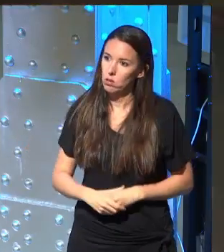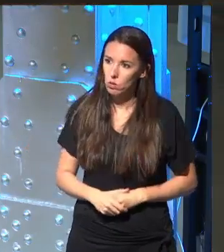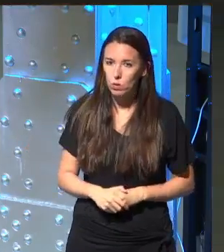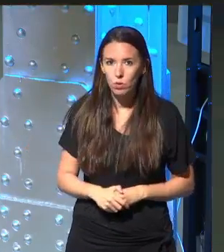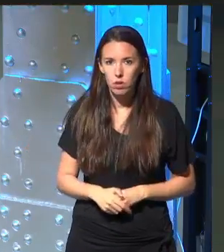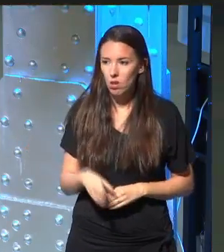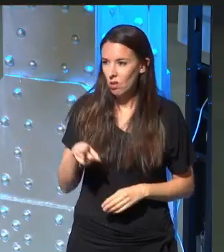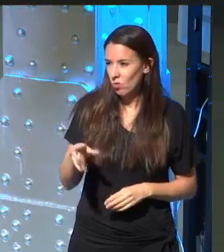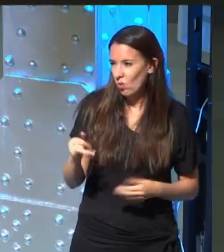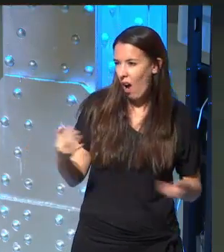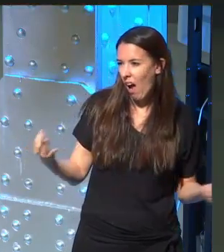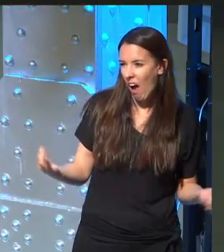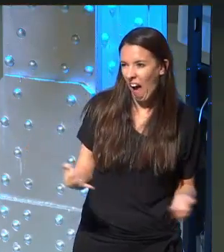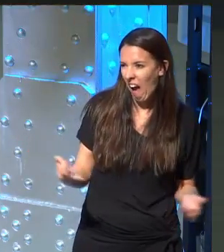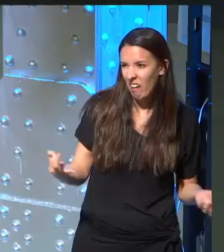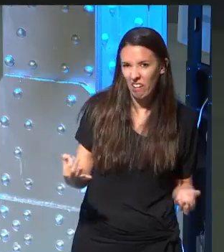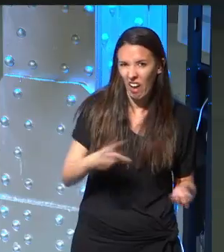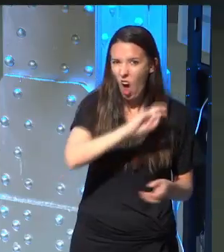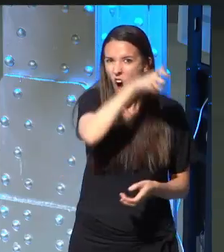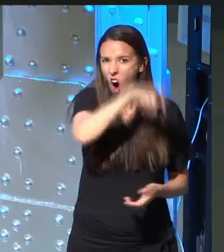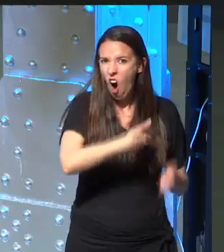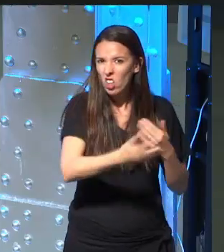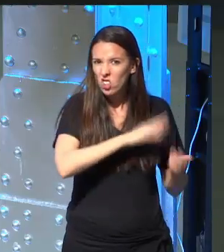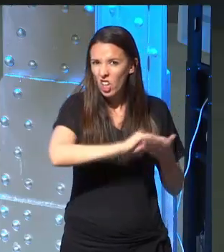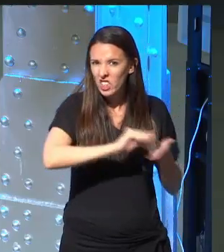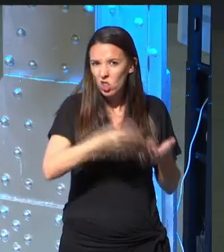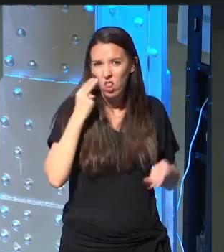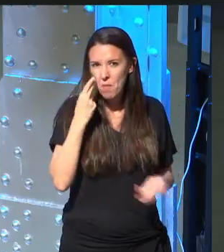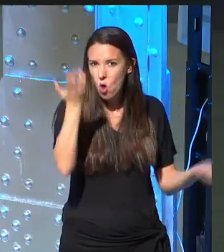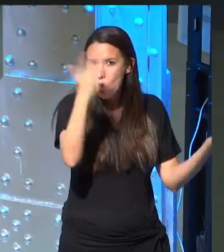¿Qué tienes tú que no tenga...? Stephen King, ¿eh?